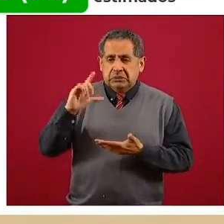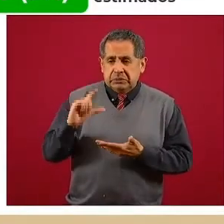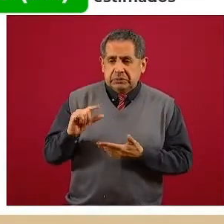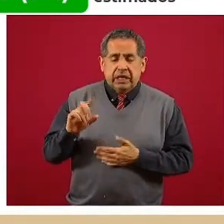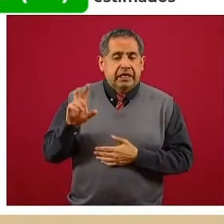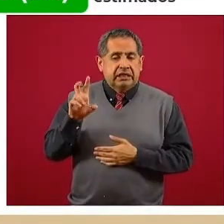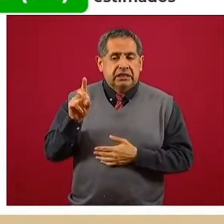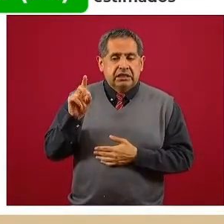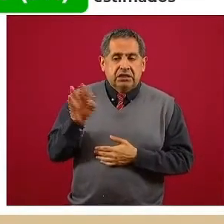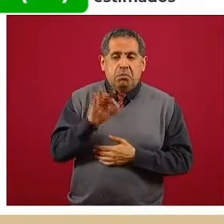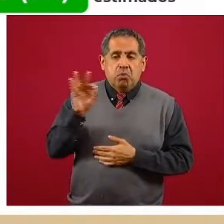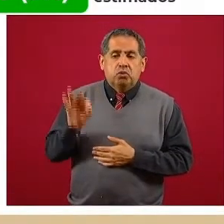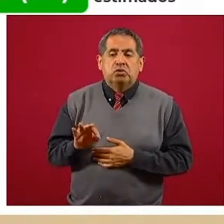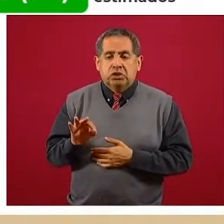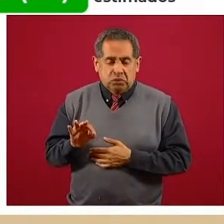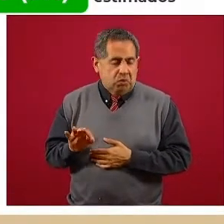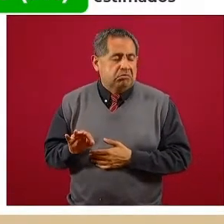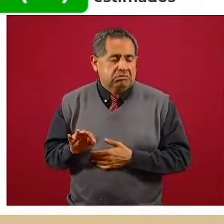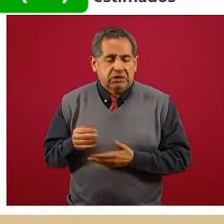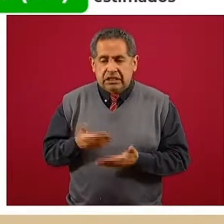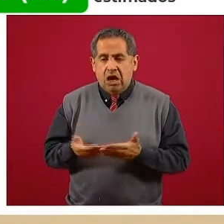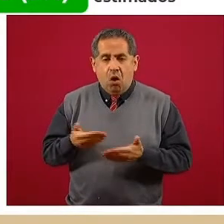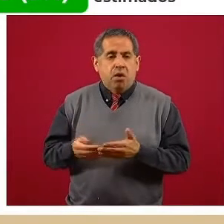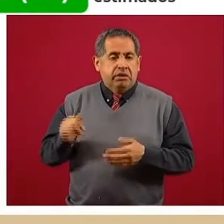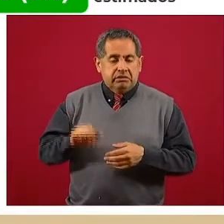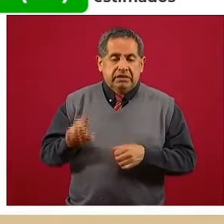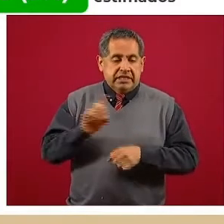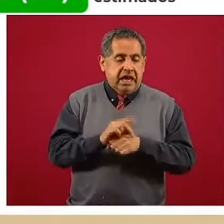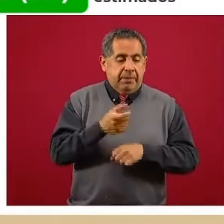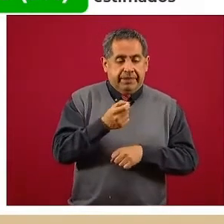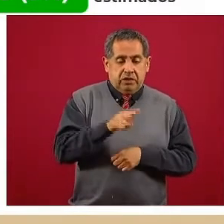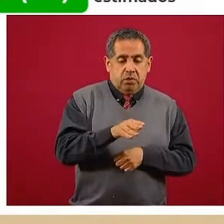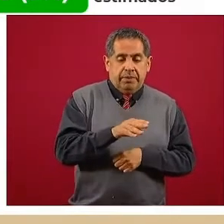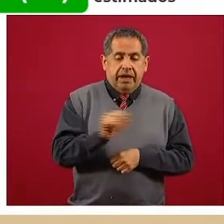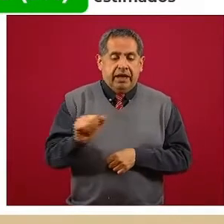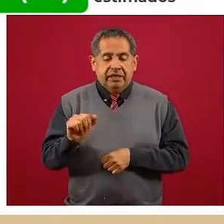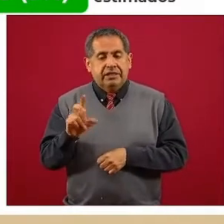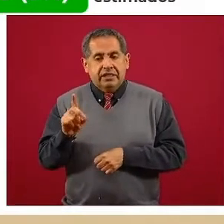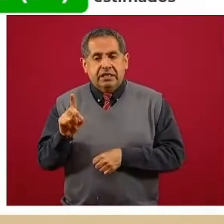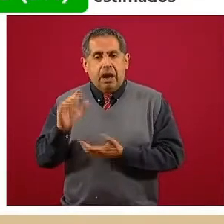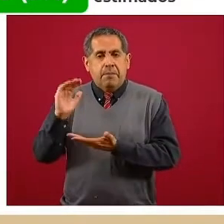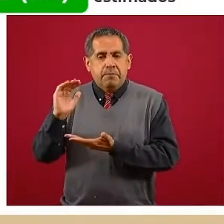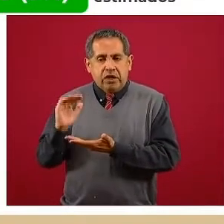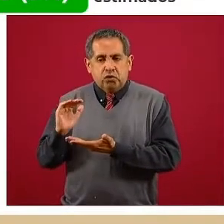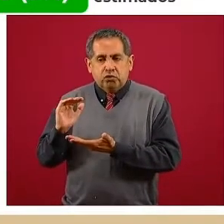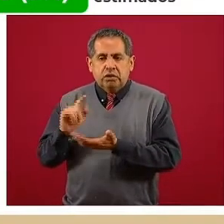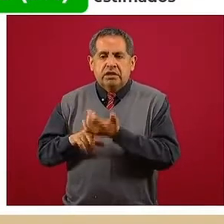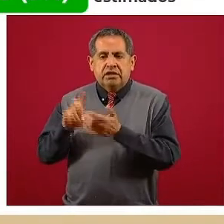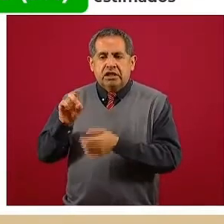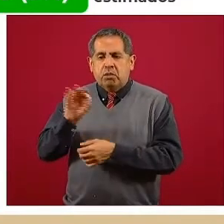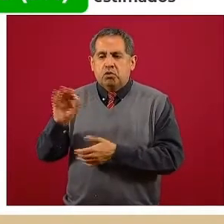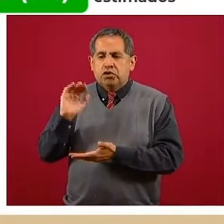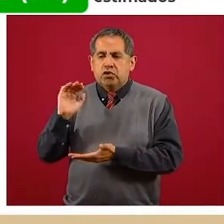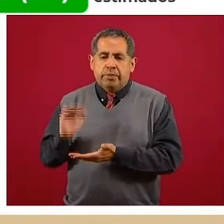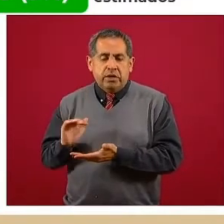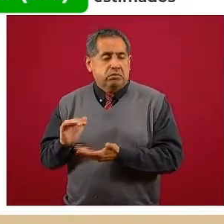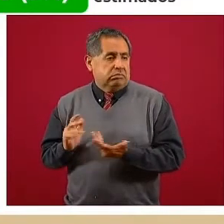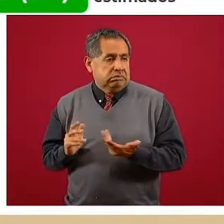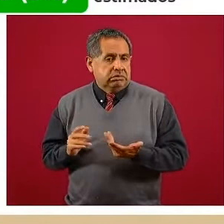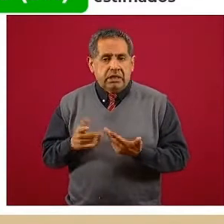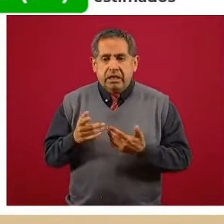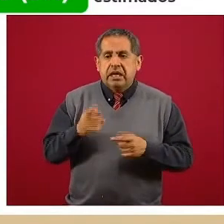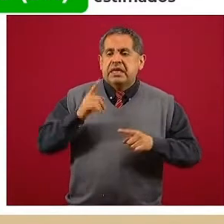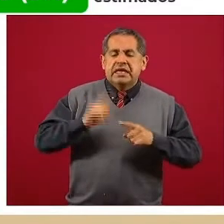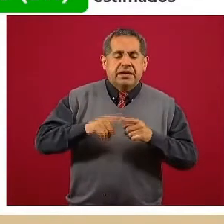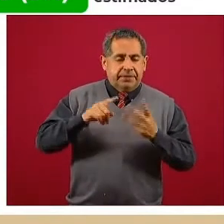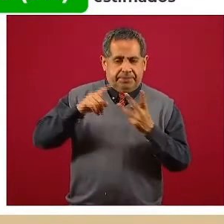menos 30% al día de hoy entre la semana 29 y la 30. Un indicador también que ha estado estable durante esta